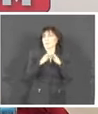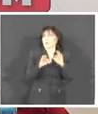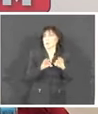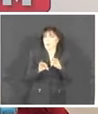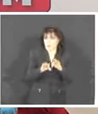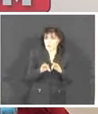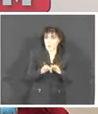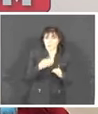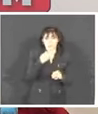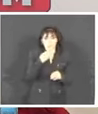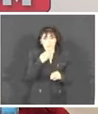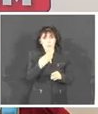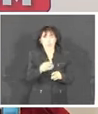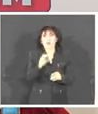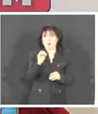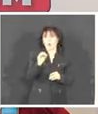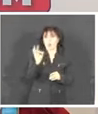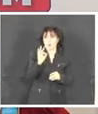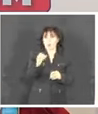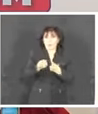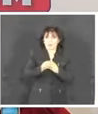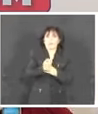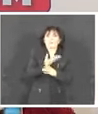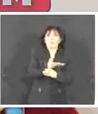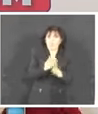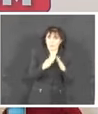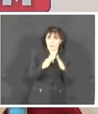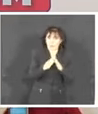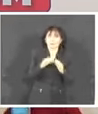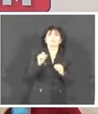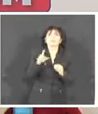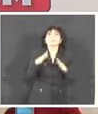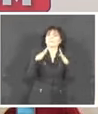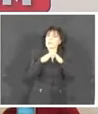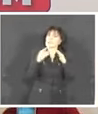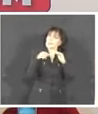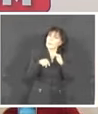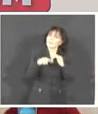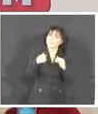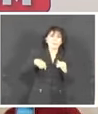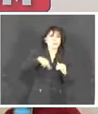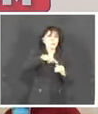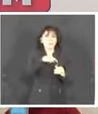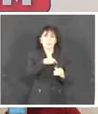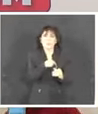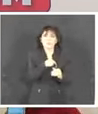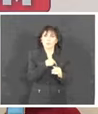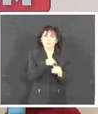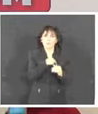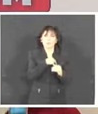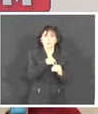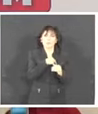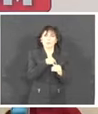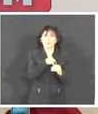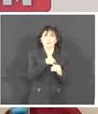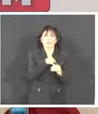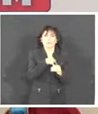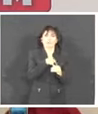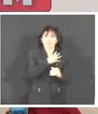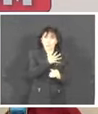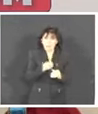o trabajemos fuera de la casa y en la casa. ¿Quiénes somos las que principalmente cuidamos de